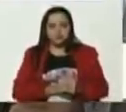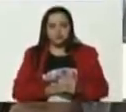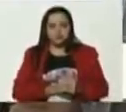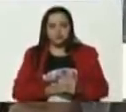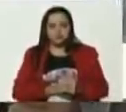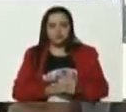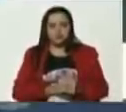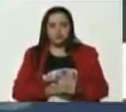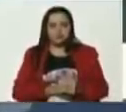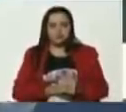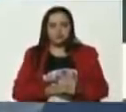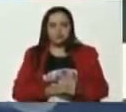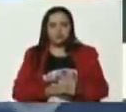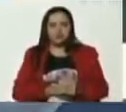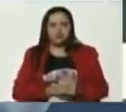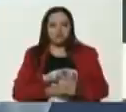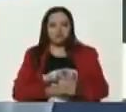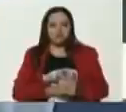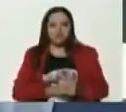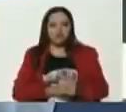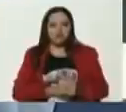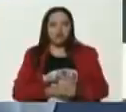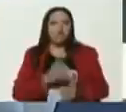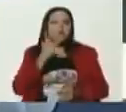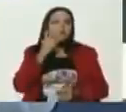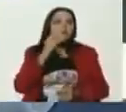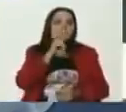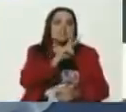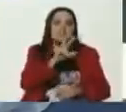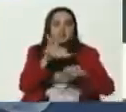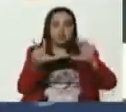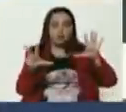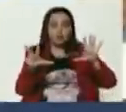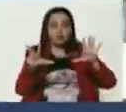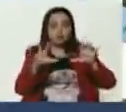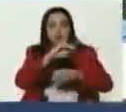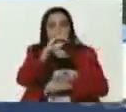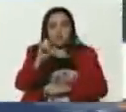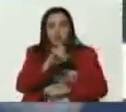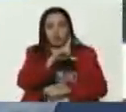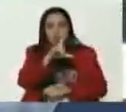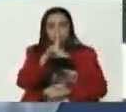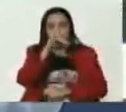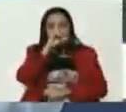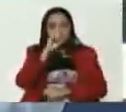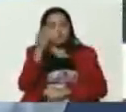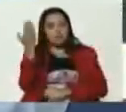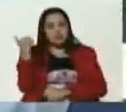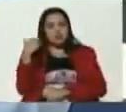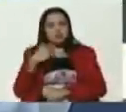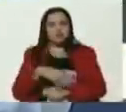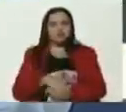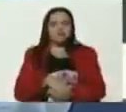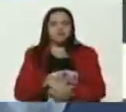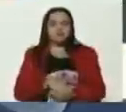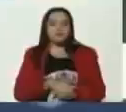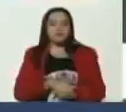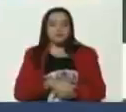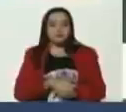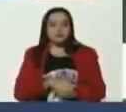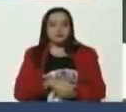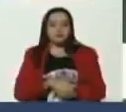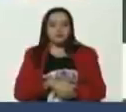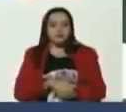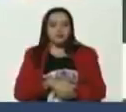tal día como dentro de dos días, 28 de julio del año pasado, yo me